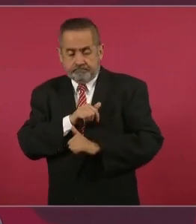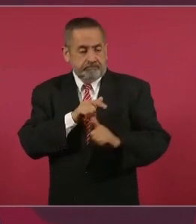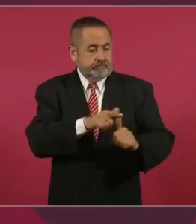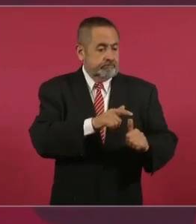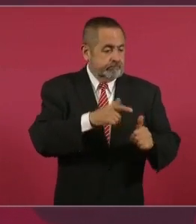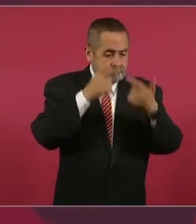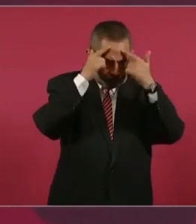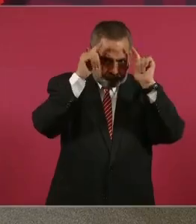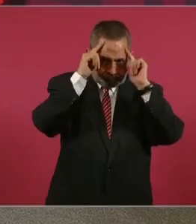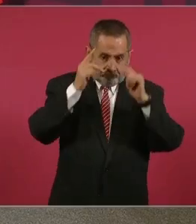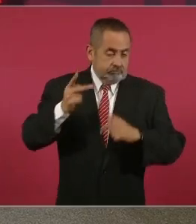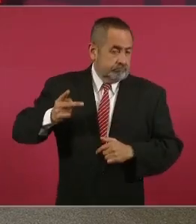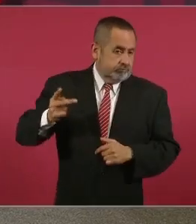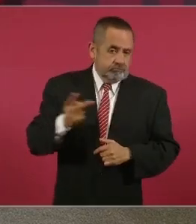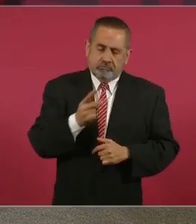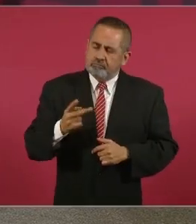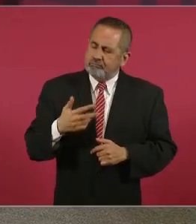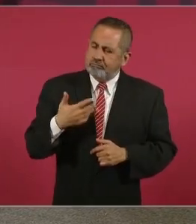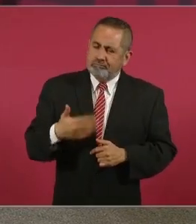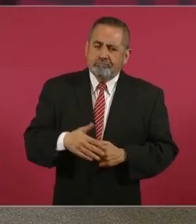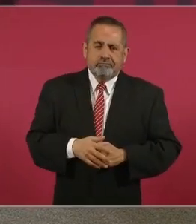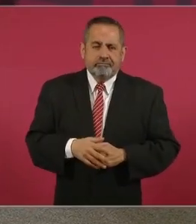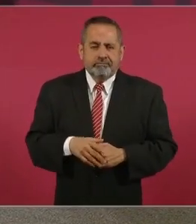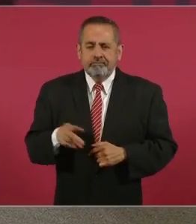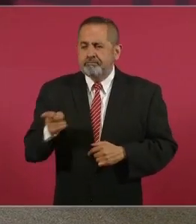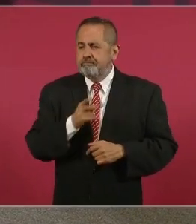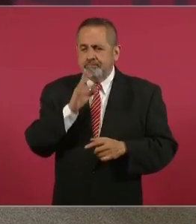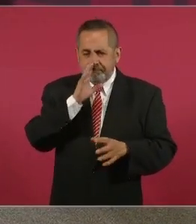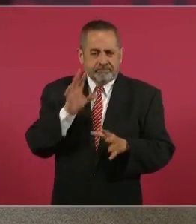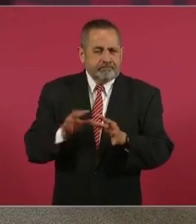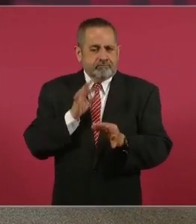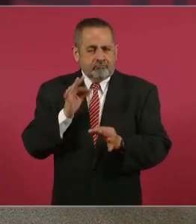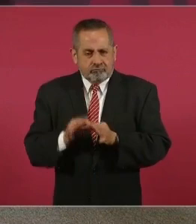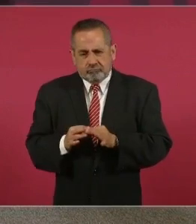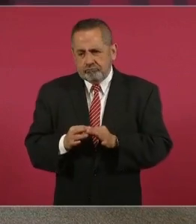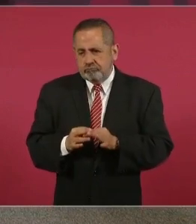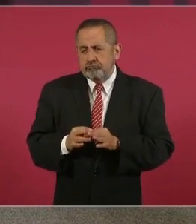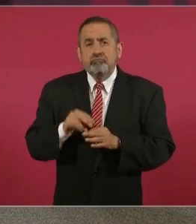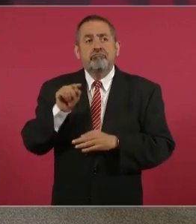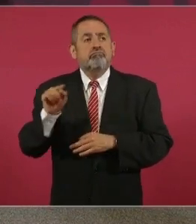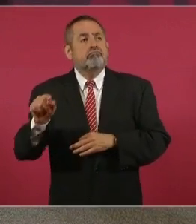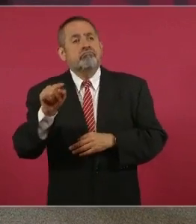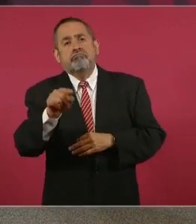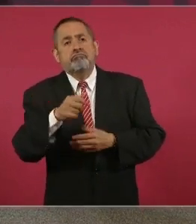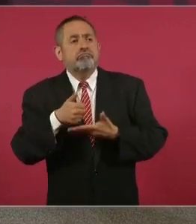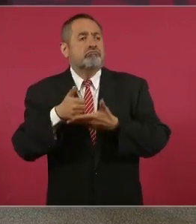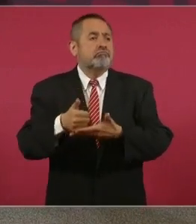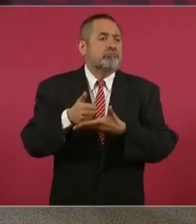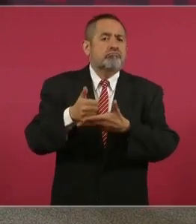del Estado mexicano que cumplen misiones muy importantes.